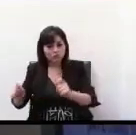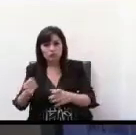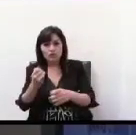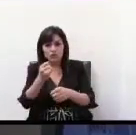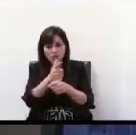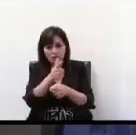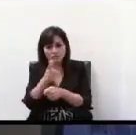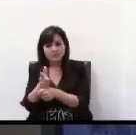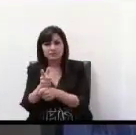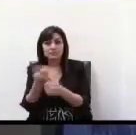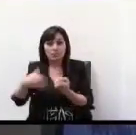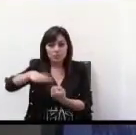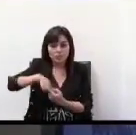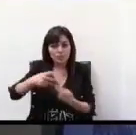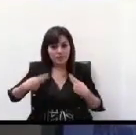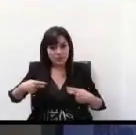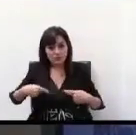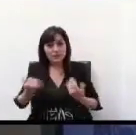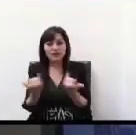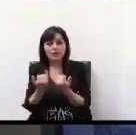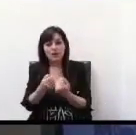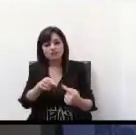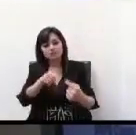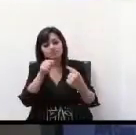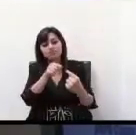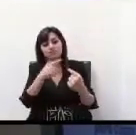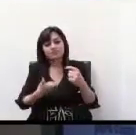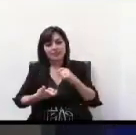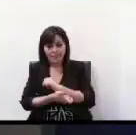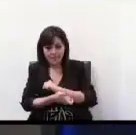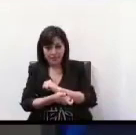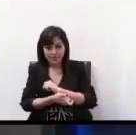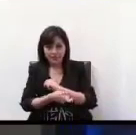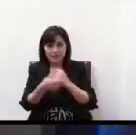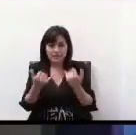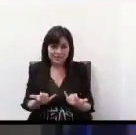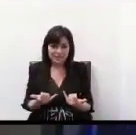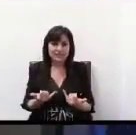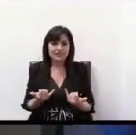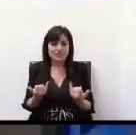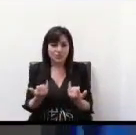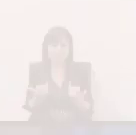personas, atención a víctimas del delito y consideración del fenómeno migratorio.